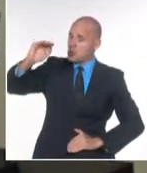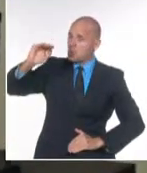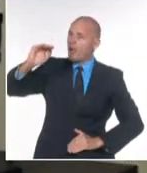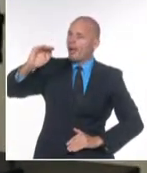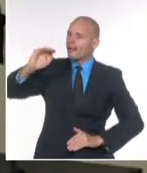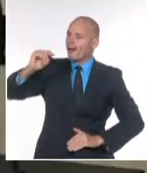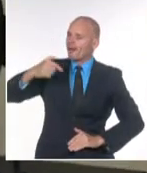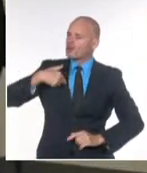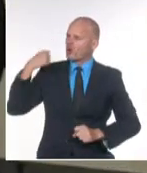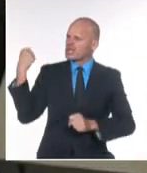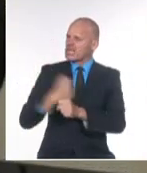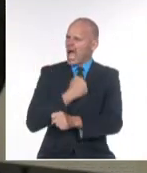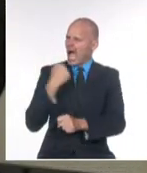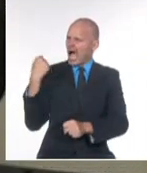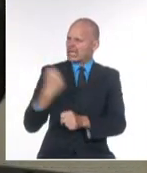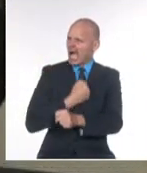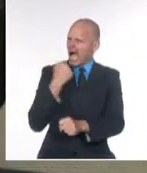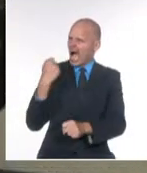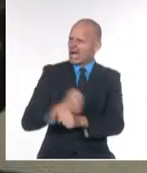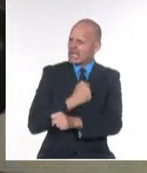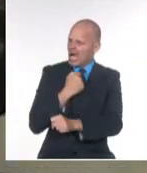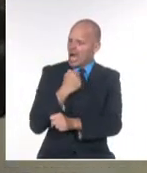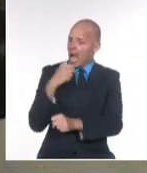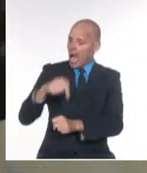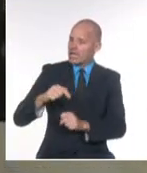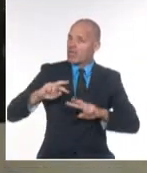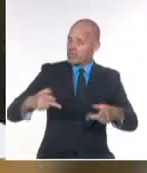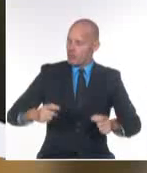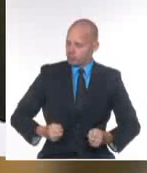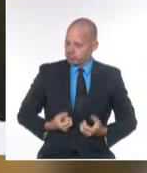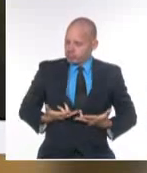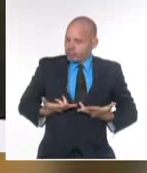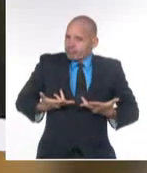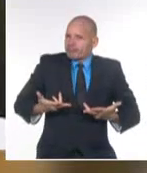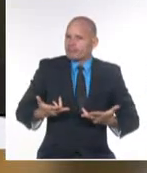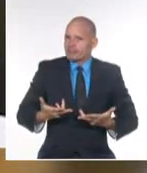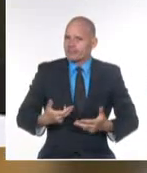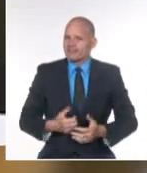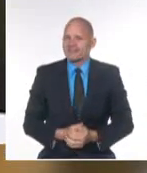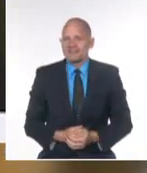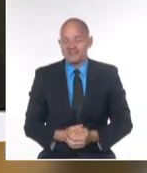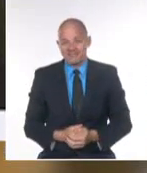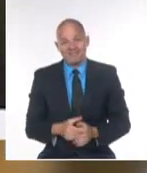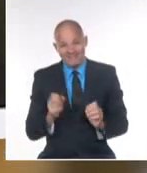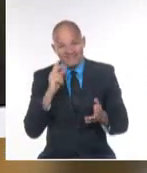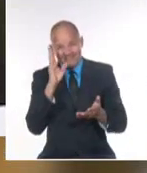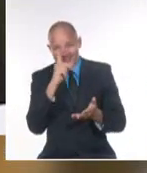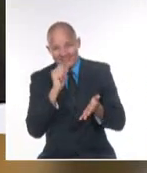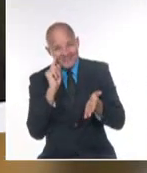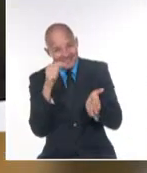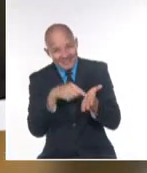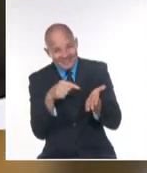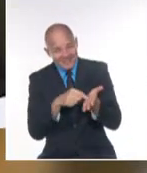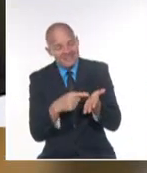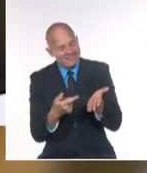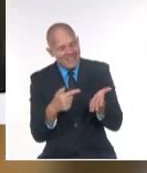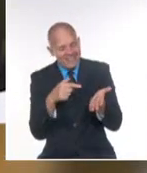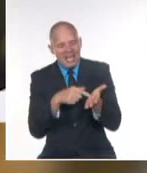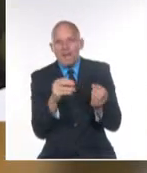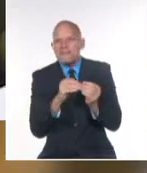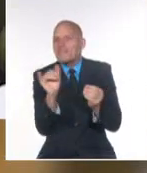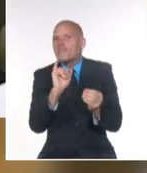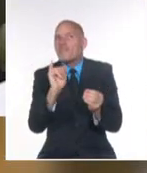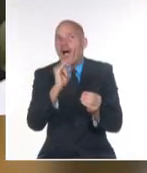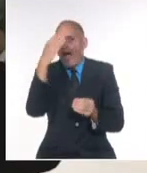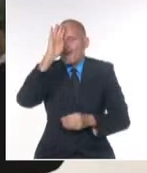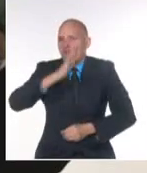una bestia, aquí volví a nacer. Leer a Nancy Morejón es desentrañar un tramo de Cuba que a través de su mirada